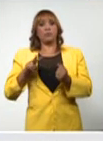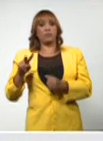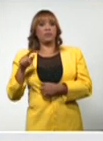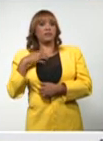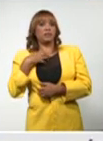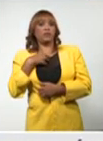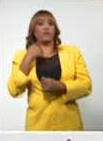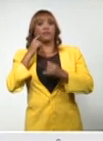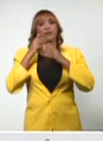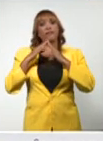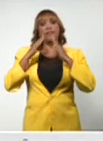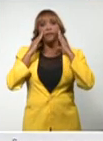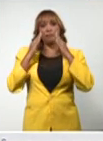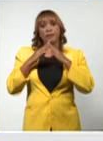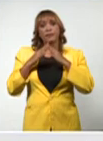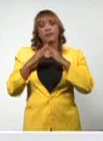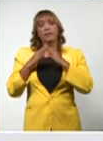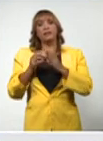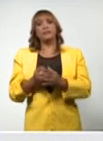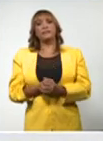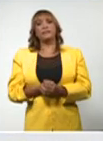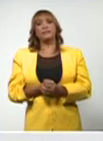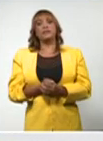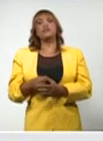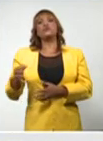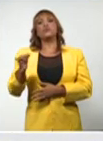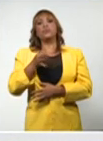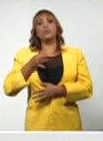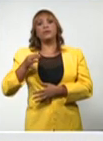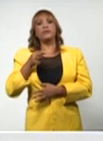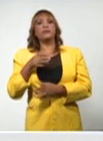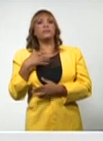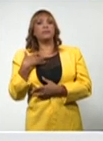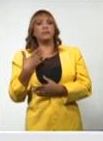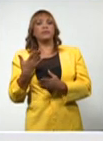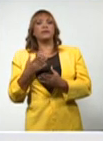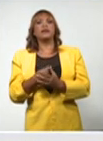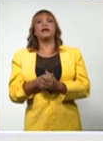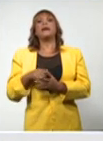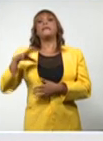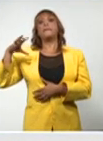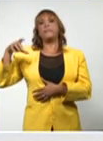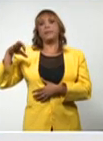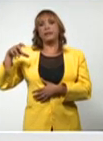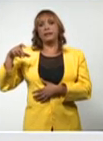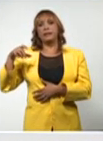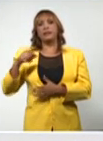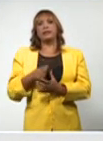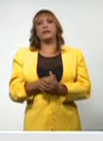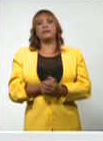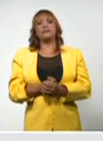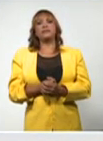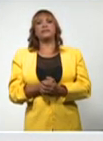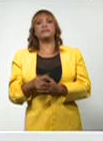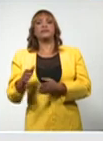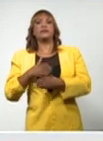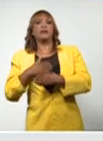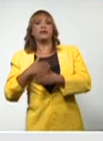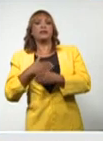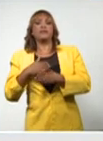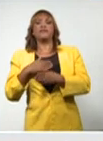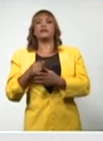decir, su municipio de procedencia es Pinar del Río, Guanes, Minas y San Luis.